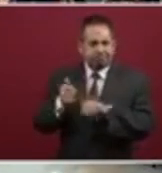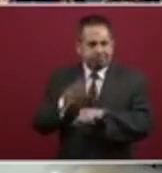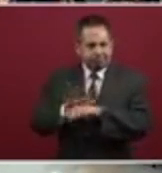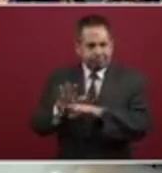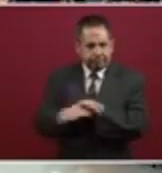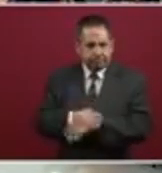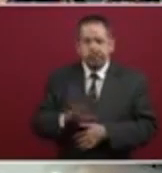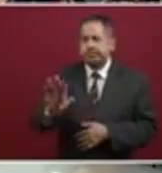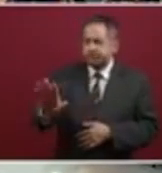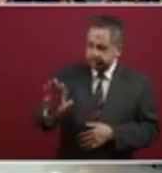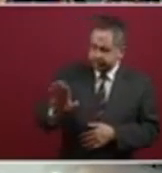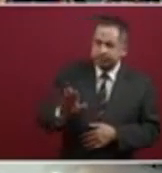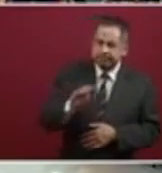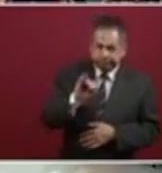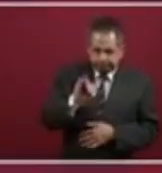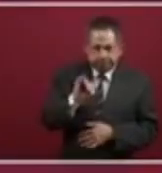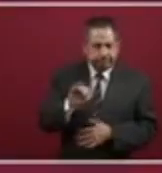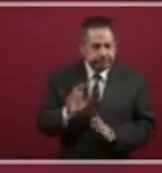Estamos